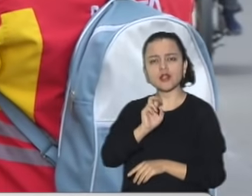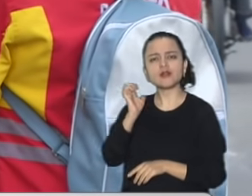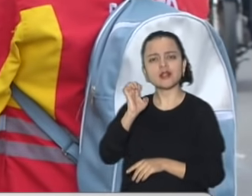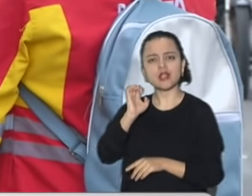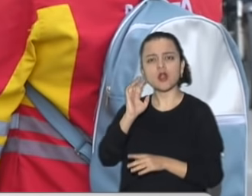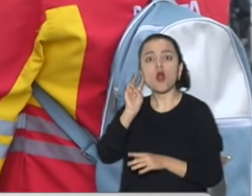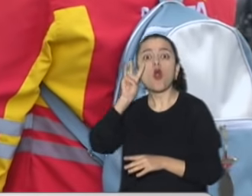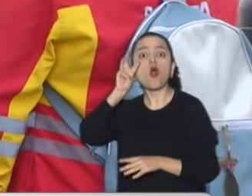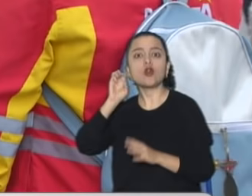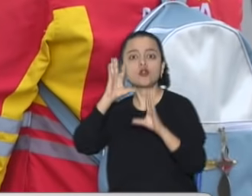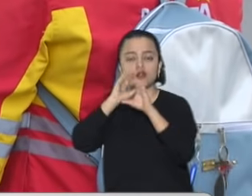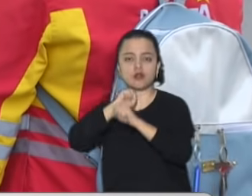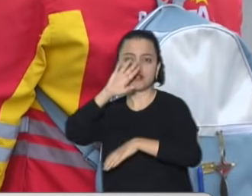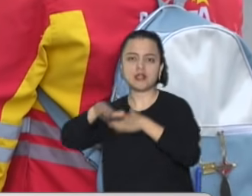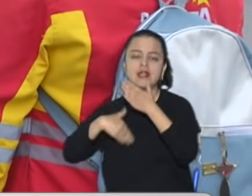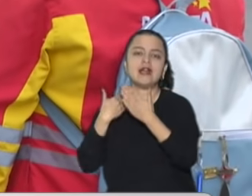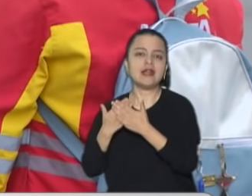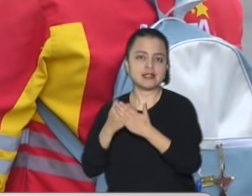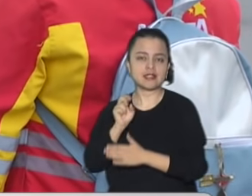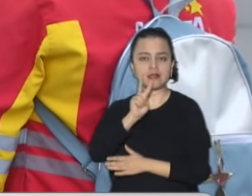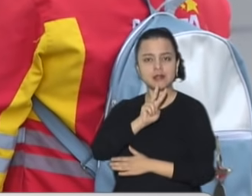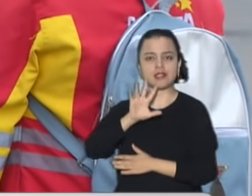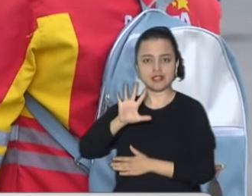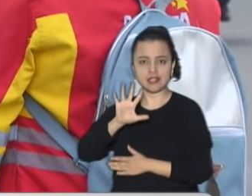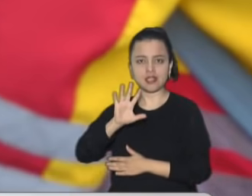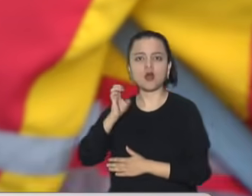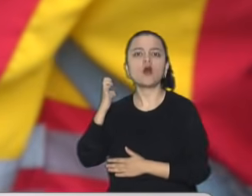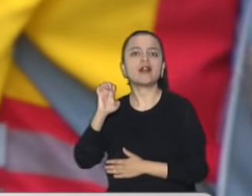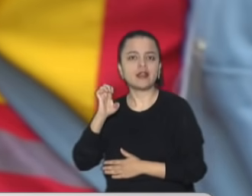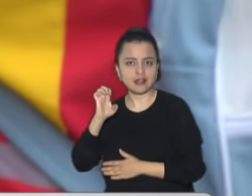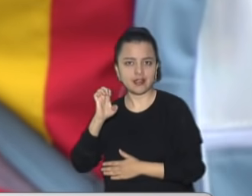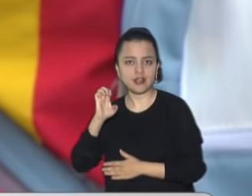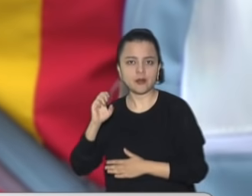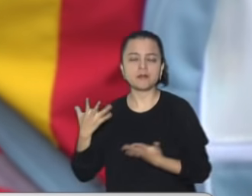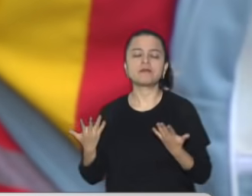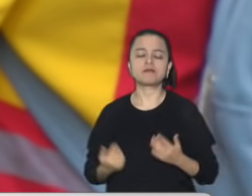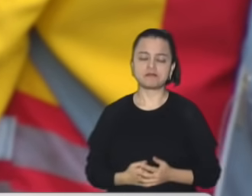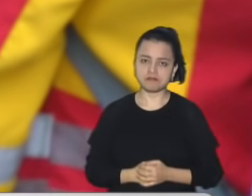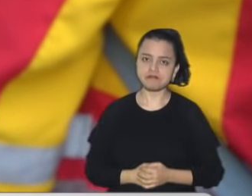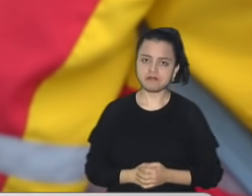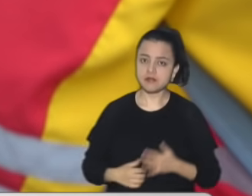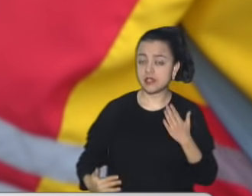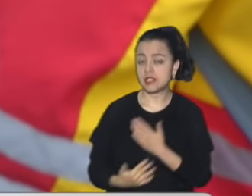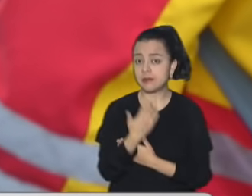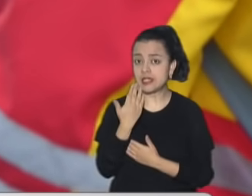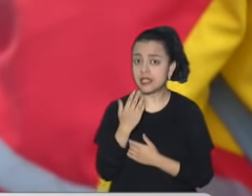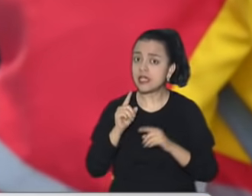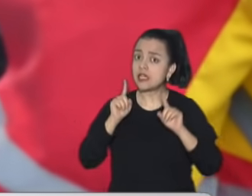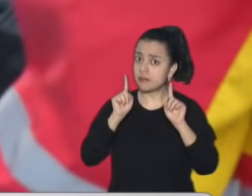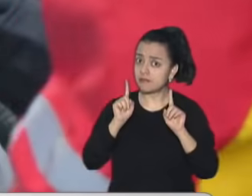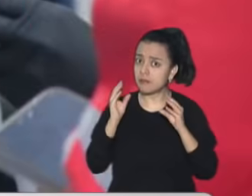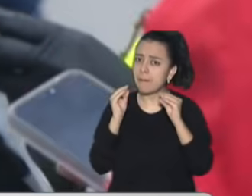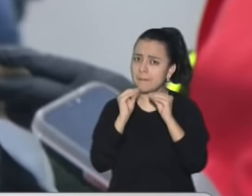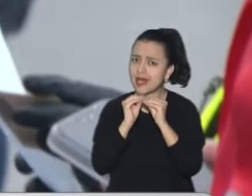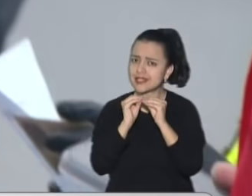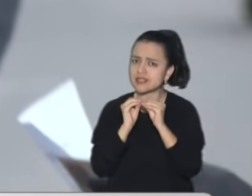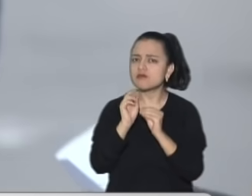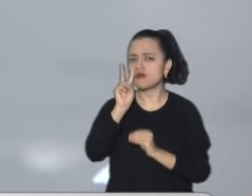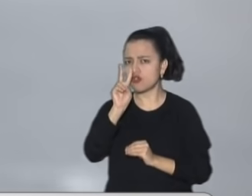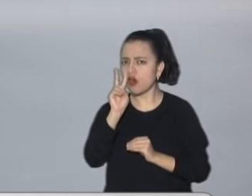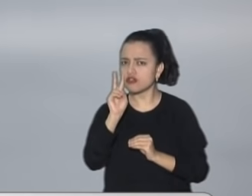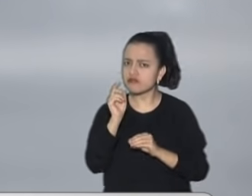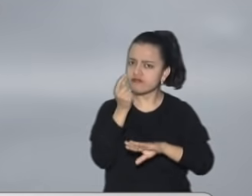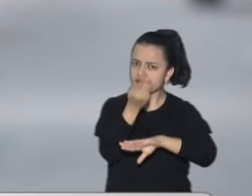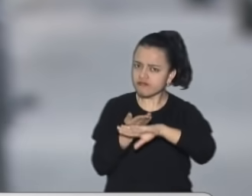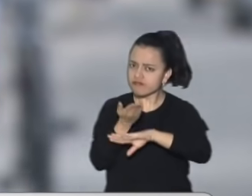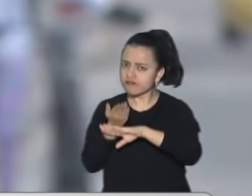noche e irá hasta el 25 de enero a las 4 de la mañana. Esas son las dos medidas adicionales que ha determinado la alcaldía